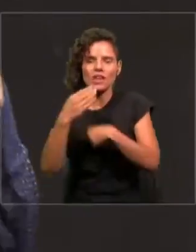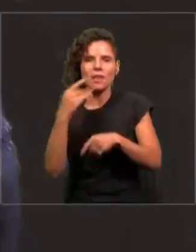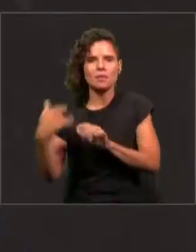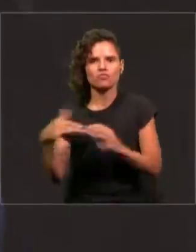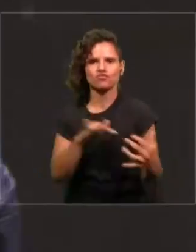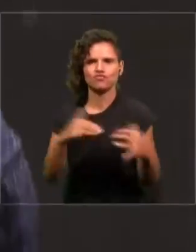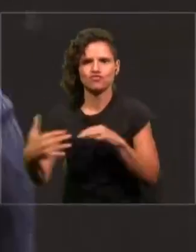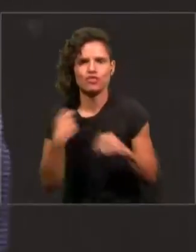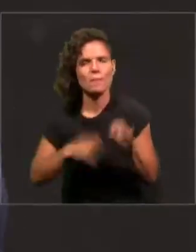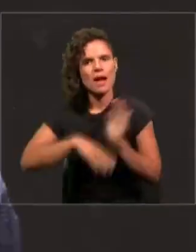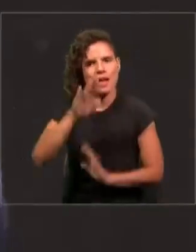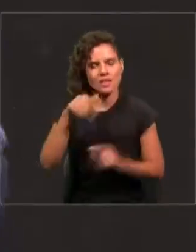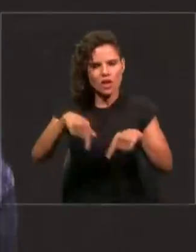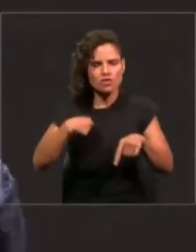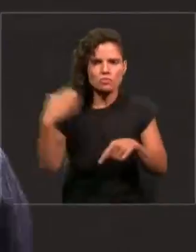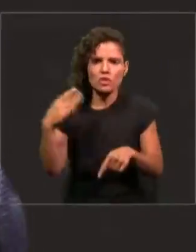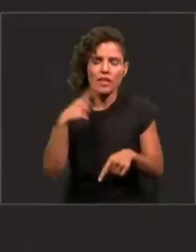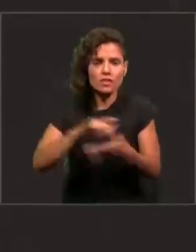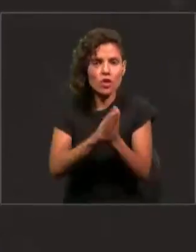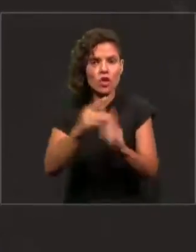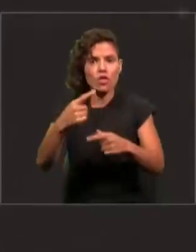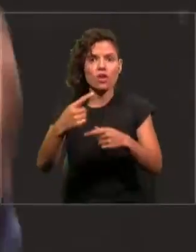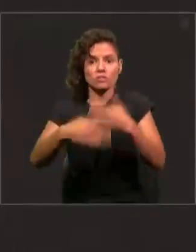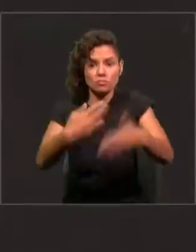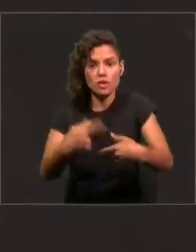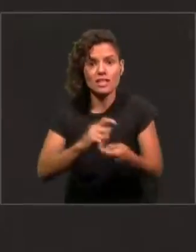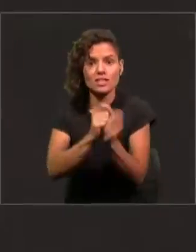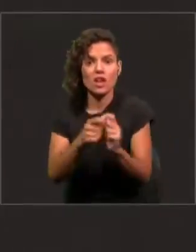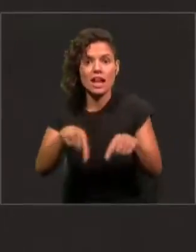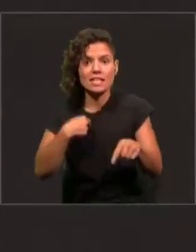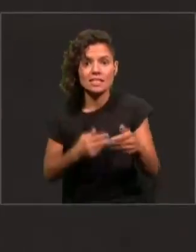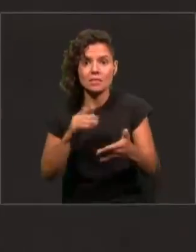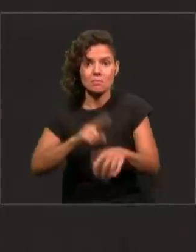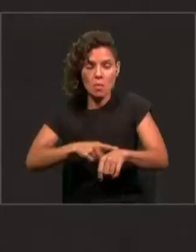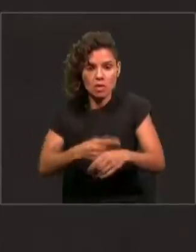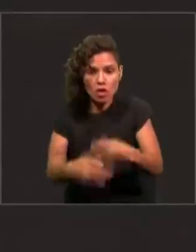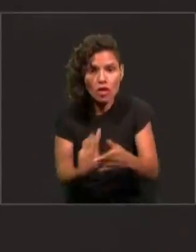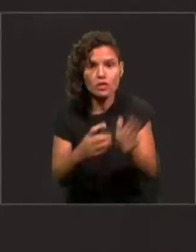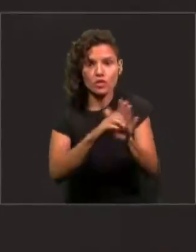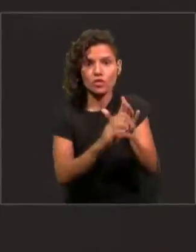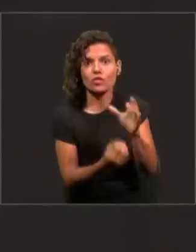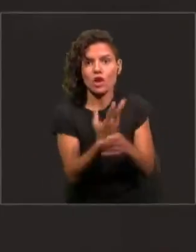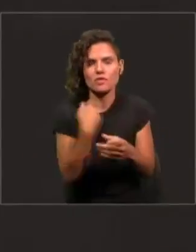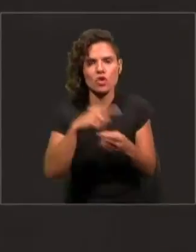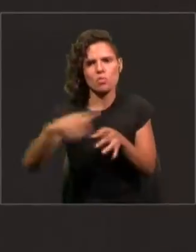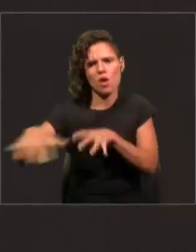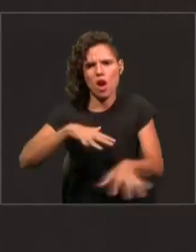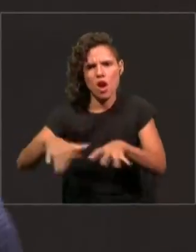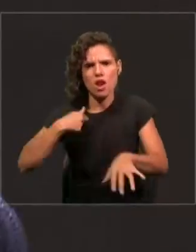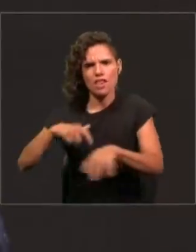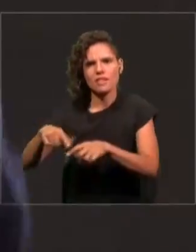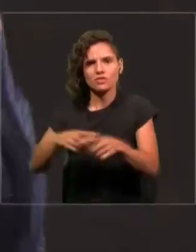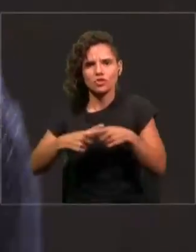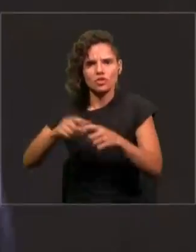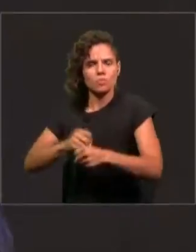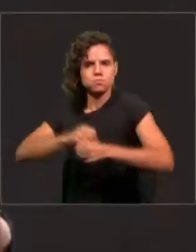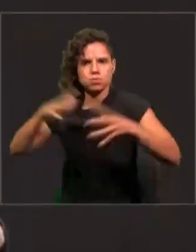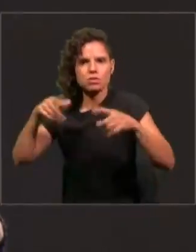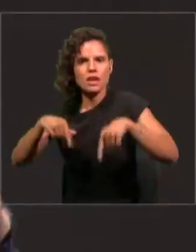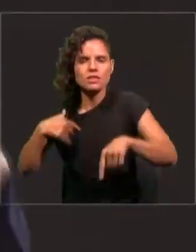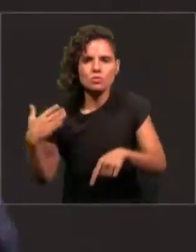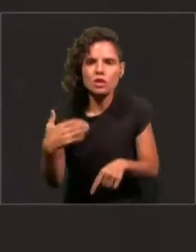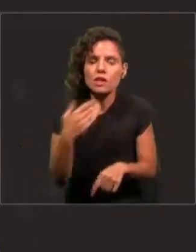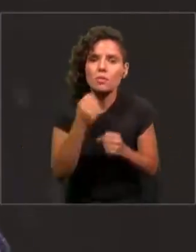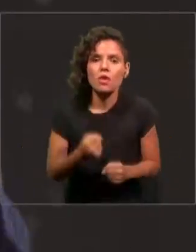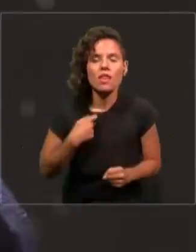lo tanto es importante que en esta transformación, en este momento constituyente que vive Chile, en este fulgor que lleva el movimiento social, es importante entonces